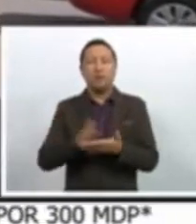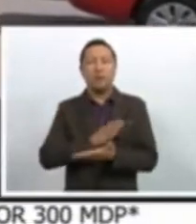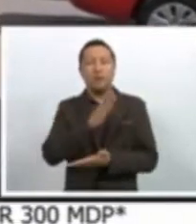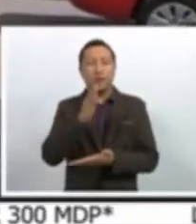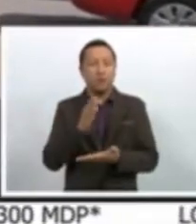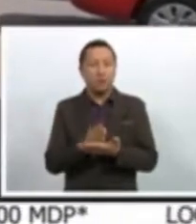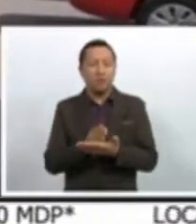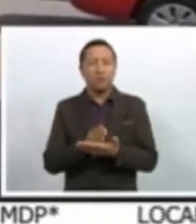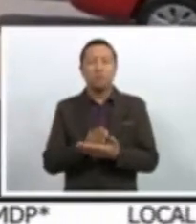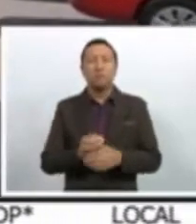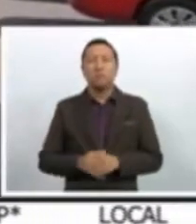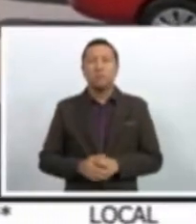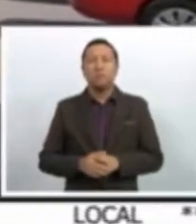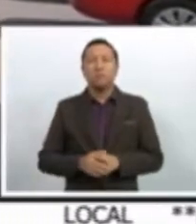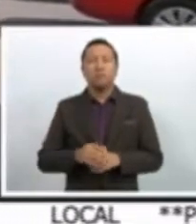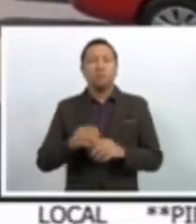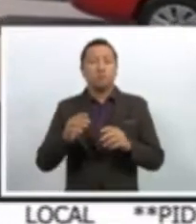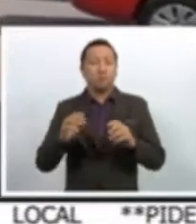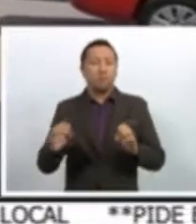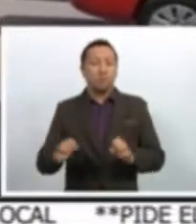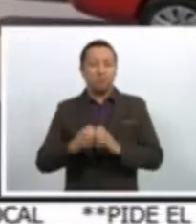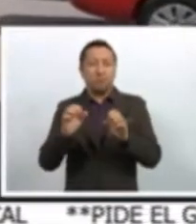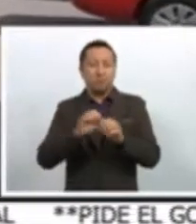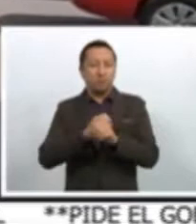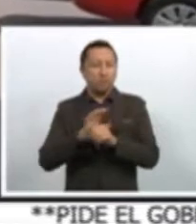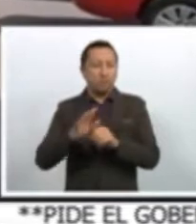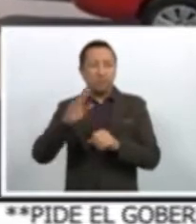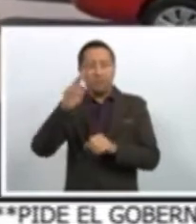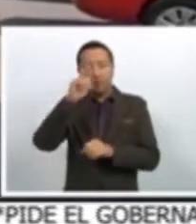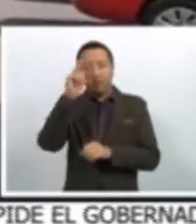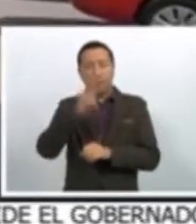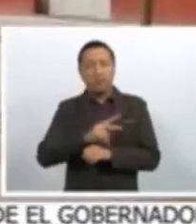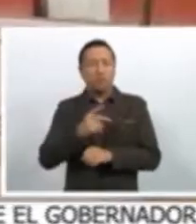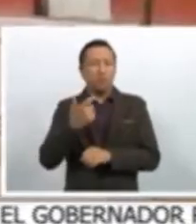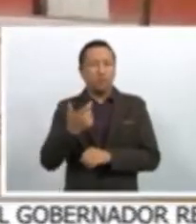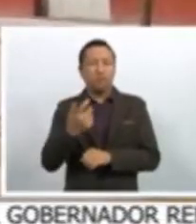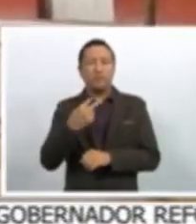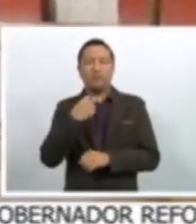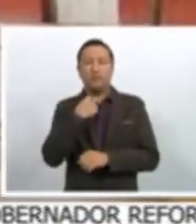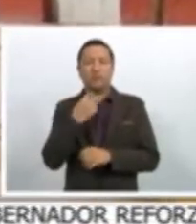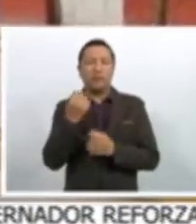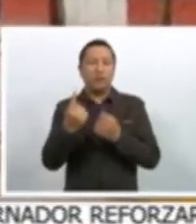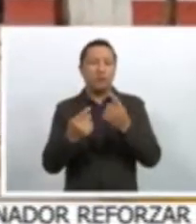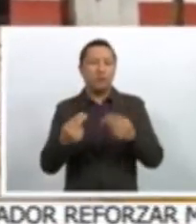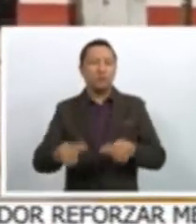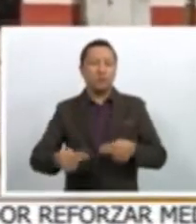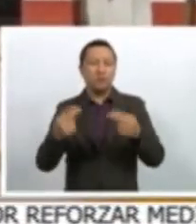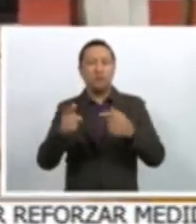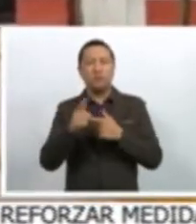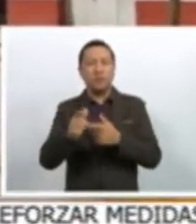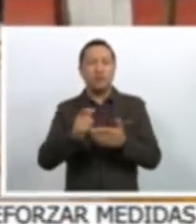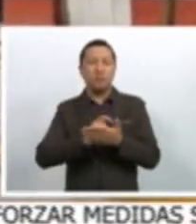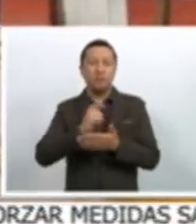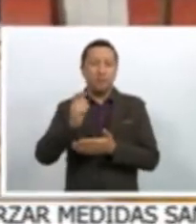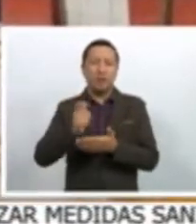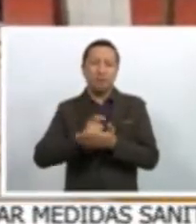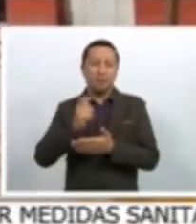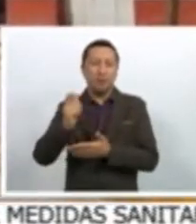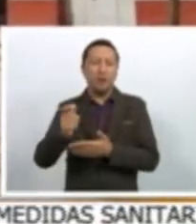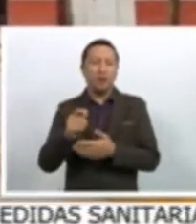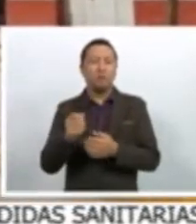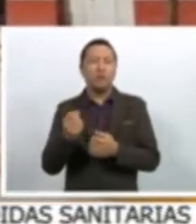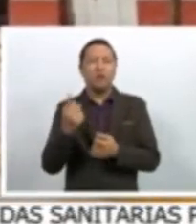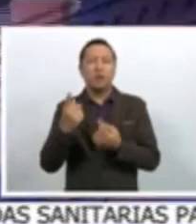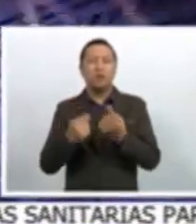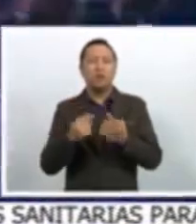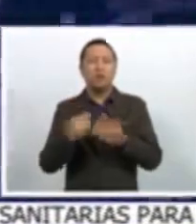pandemia ha sido uno de los temas que más daños económicos han causado, pues muy a pesar de todo, algunos negocios siguieron pagando sueldos a empleados a pesar de